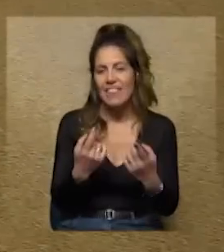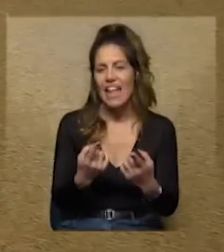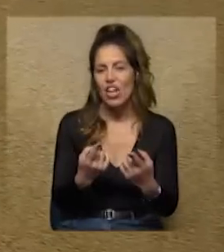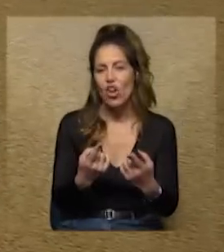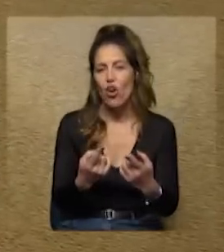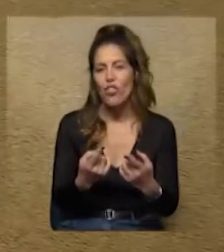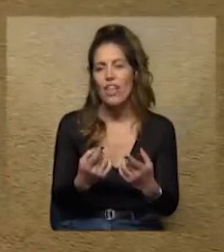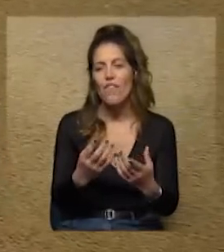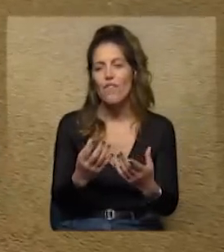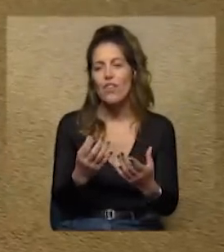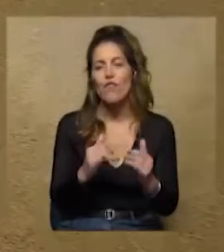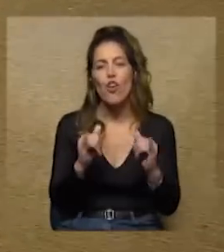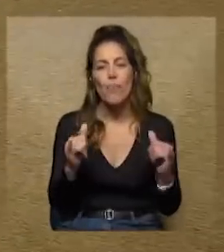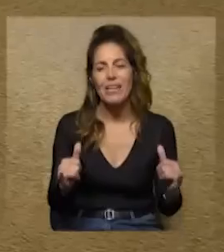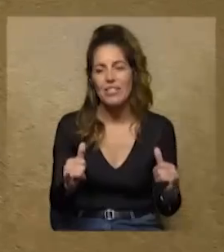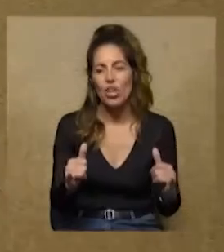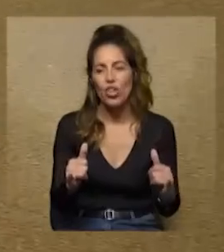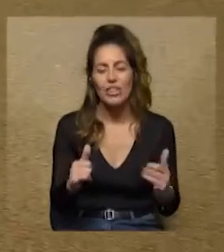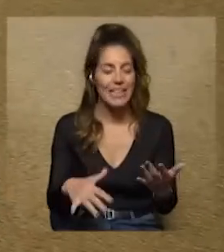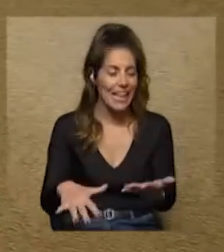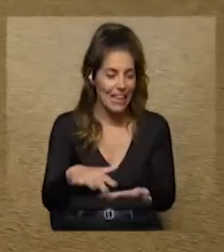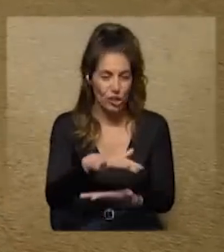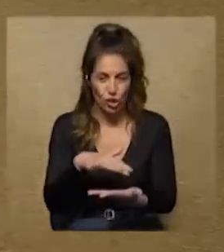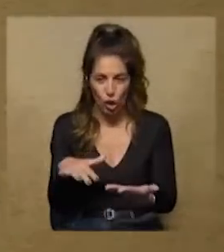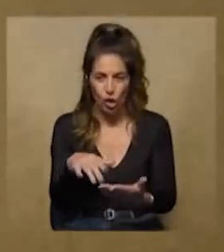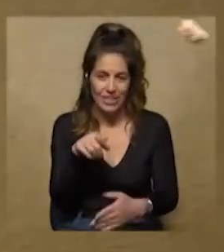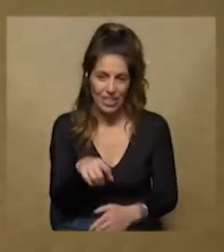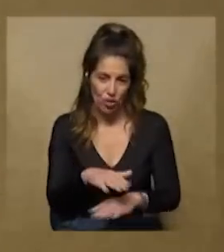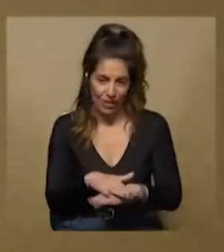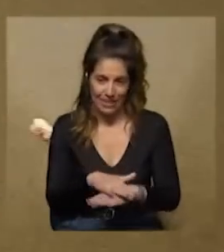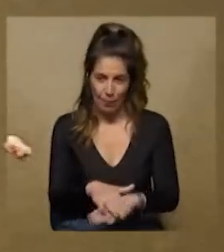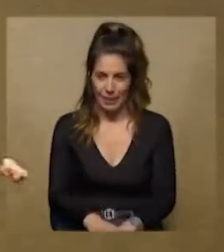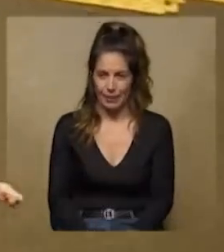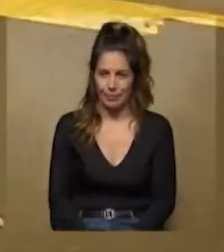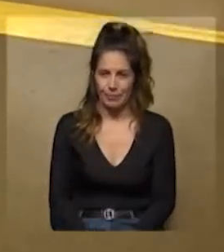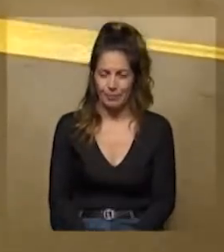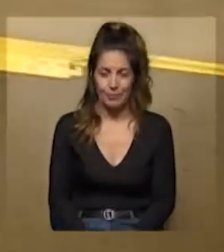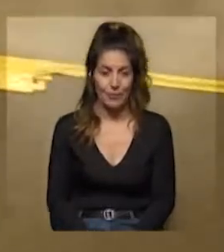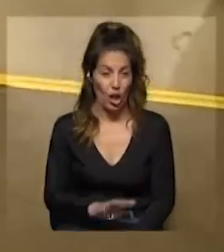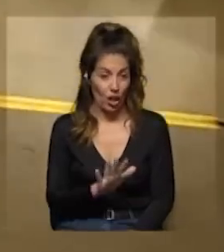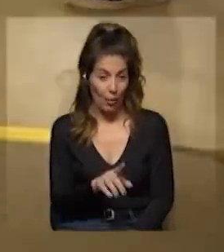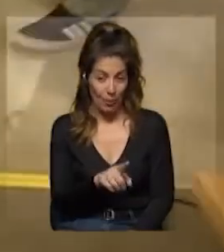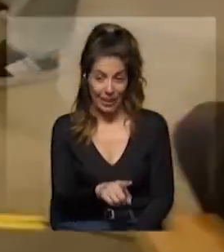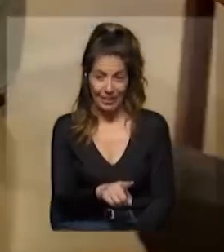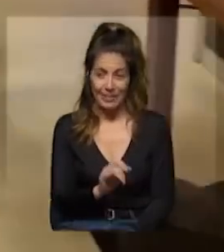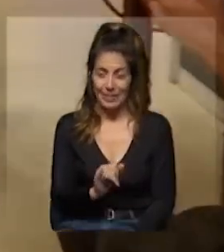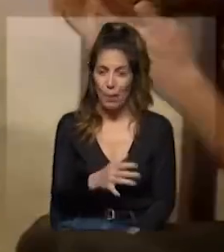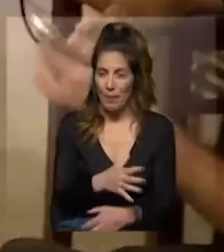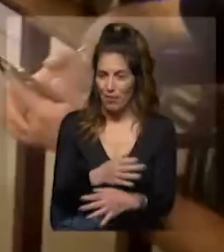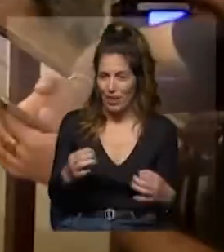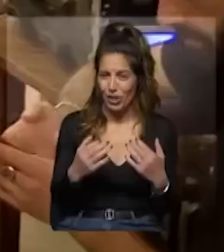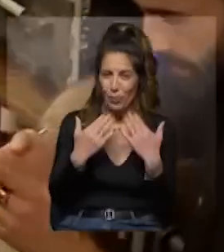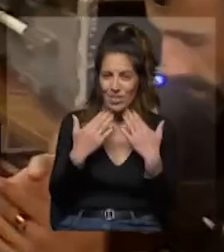de forma más tangible toda la información que que pasa en su entorno es es eso básicamente lo dejamos por ahí entonces dale perfecto